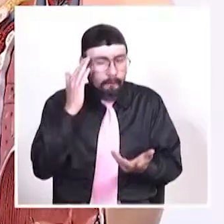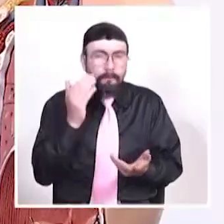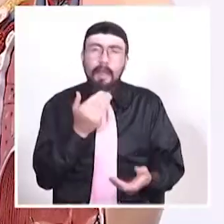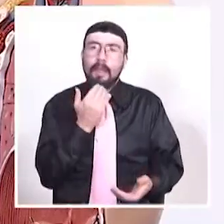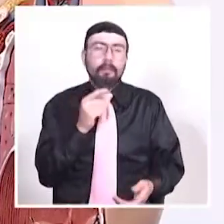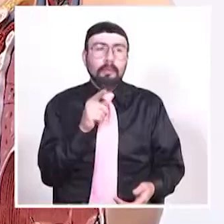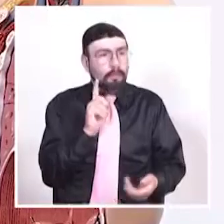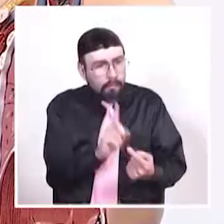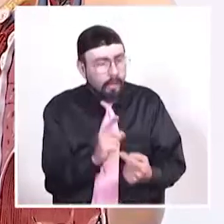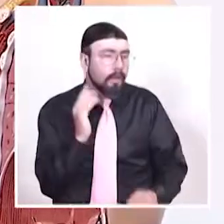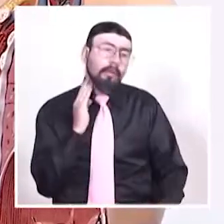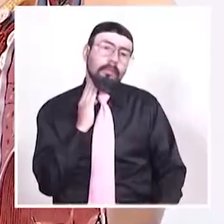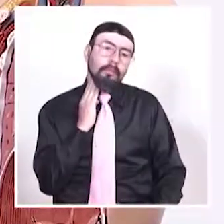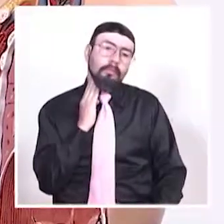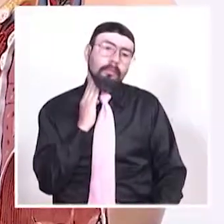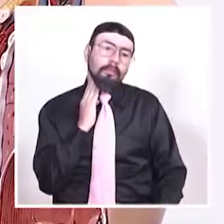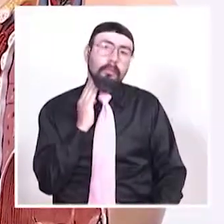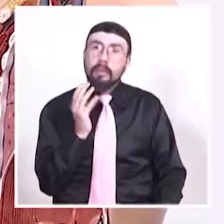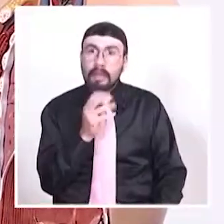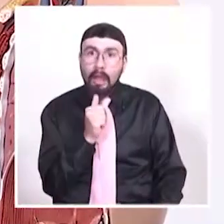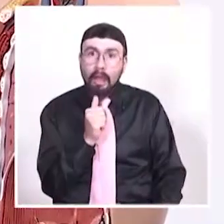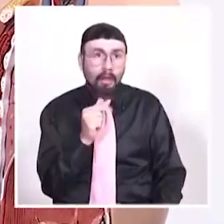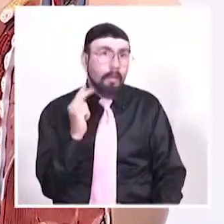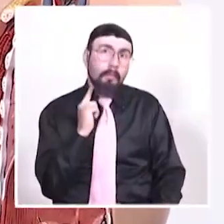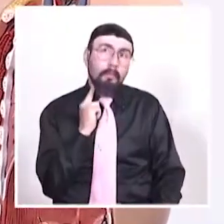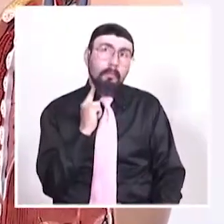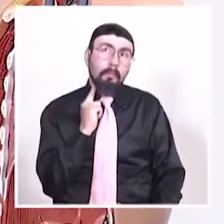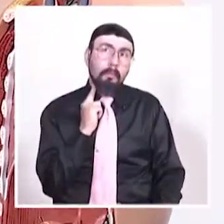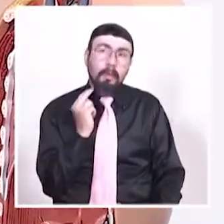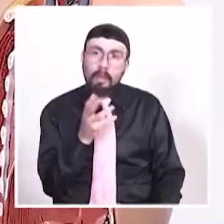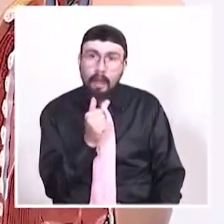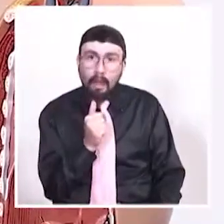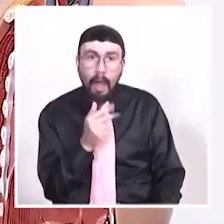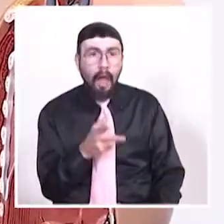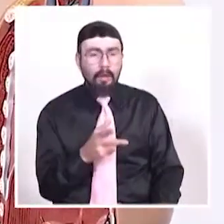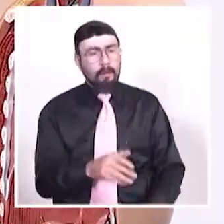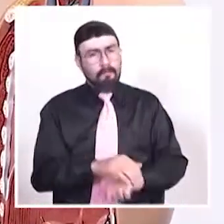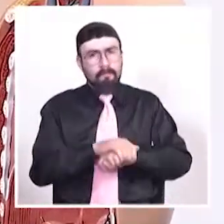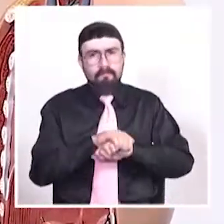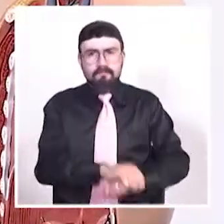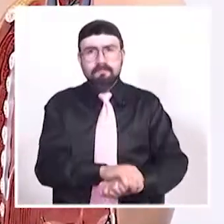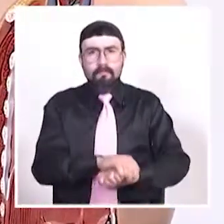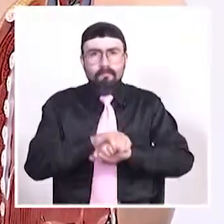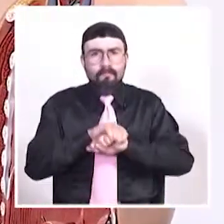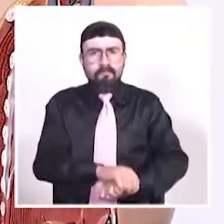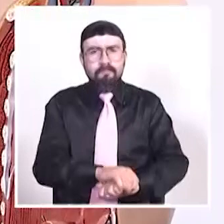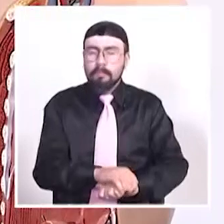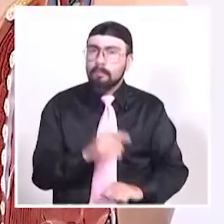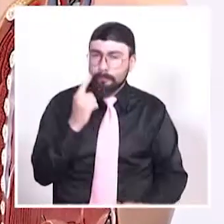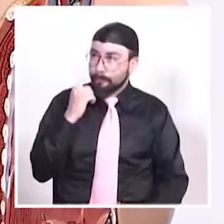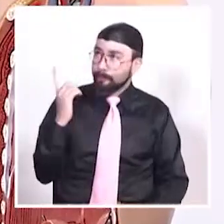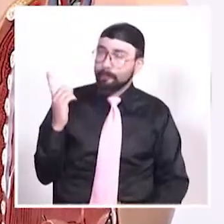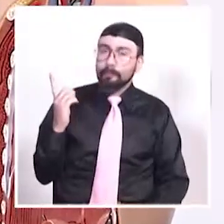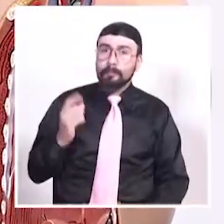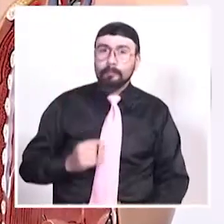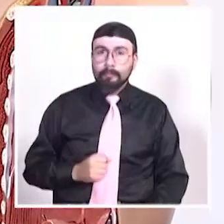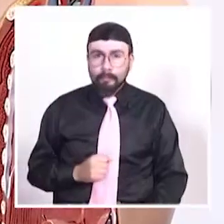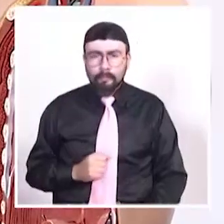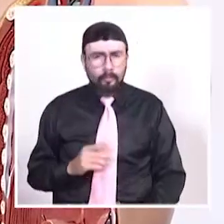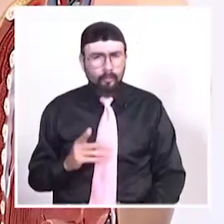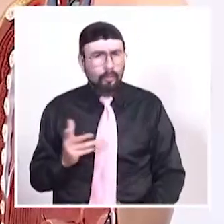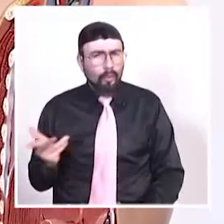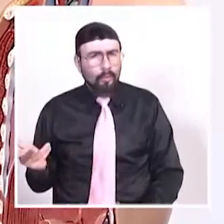que el paciente no tiene pulso, entonces inicia la reanimación cardiopulmonar. ¿Con qué? Con las compresiones torácicas. Tradicionalmente, ¿cómo se